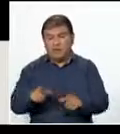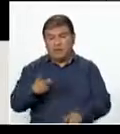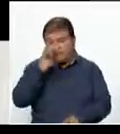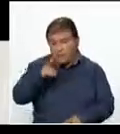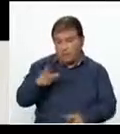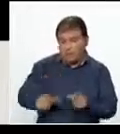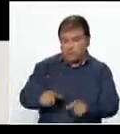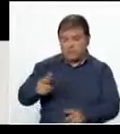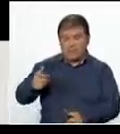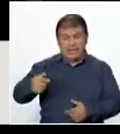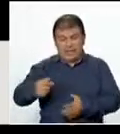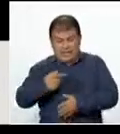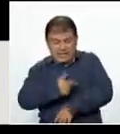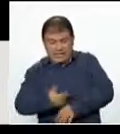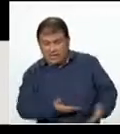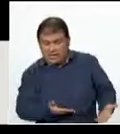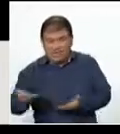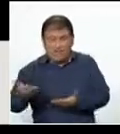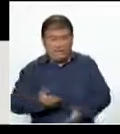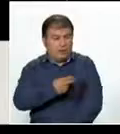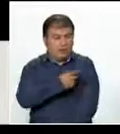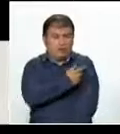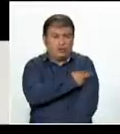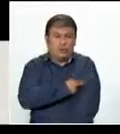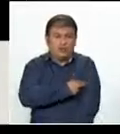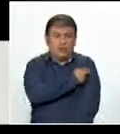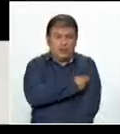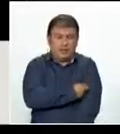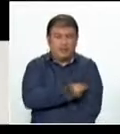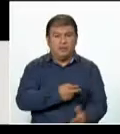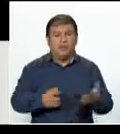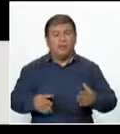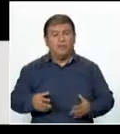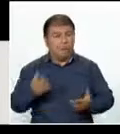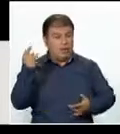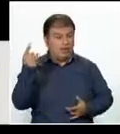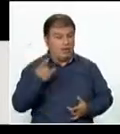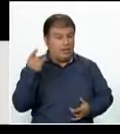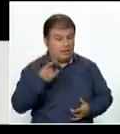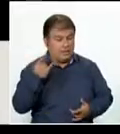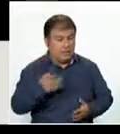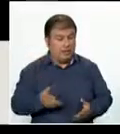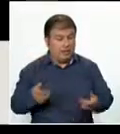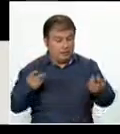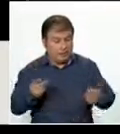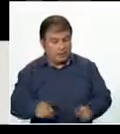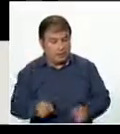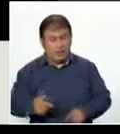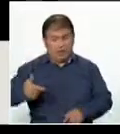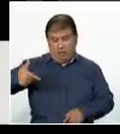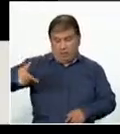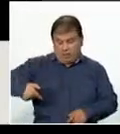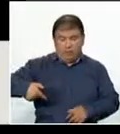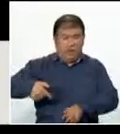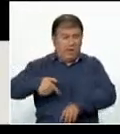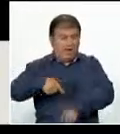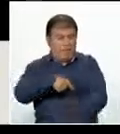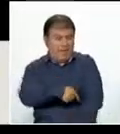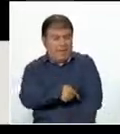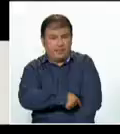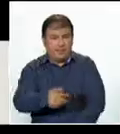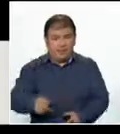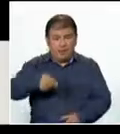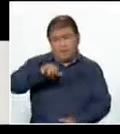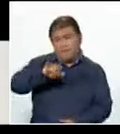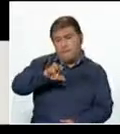resultado heridas, que ellas ya han sido trasladadas hacia un hospital por la urgencia de lo que tienen, ¿no? Las balas que les han caído probablemente en la pierna,